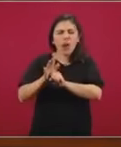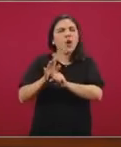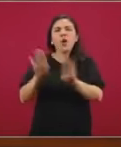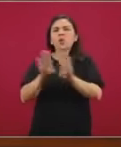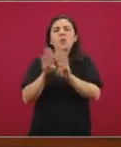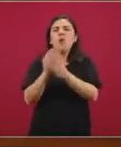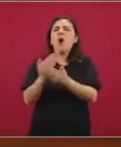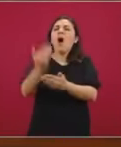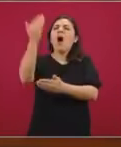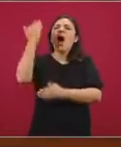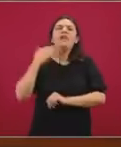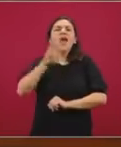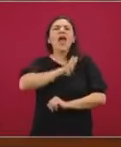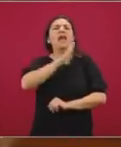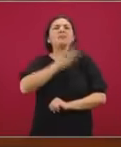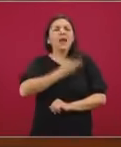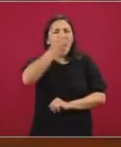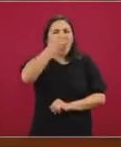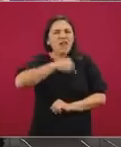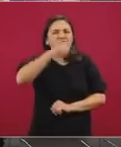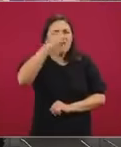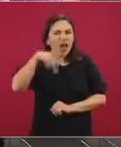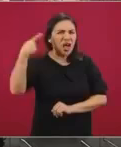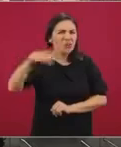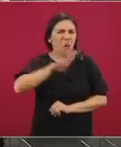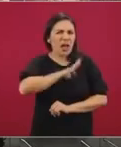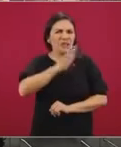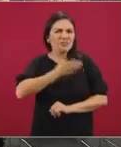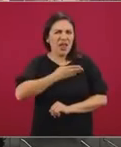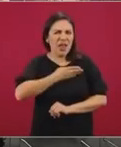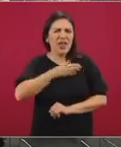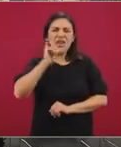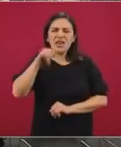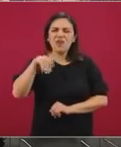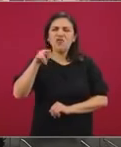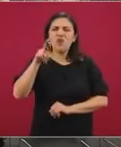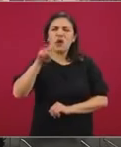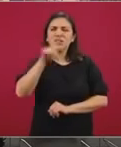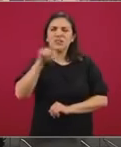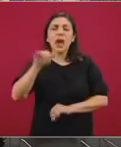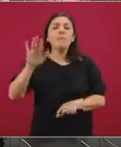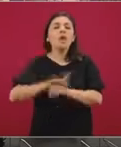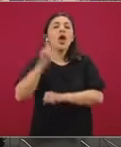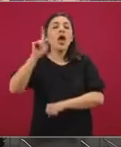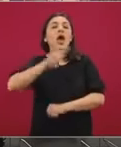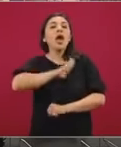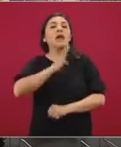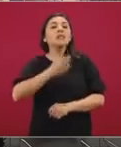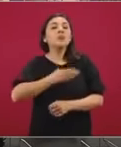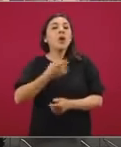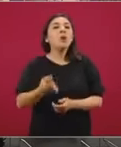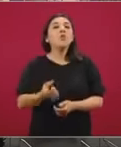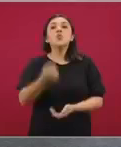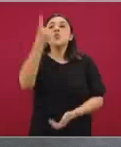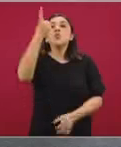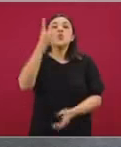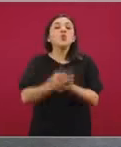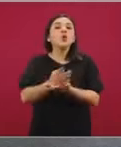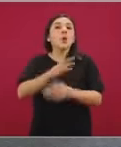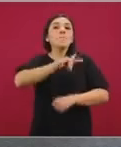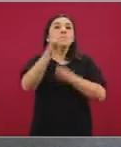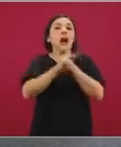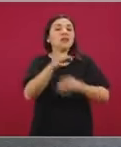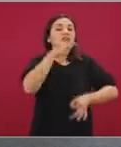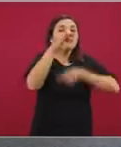española, mal llamada española porque la llamaban así, porque España era el único país que informaba porque no estaba en la